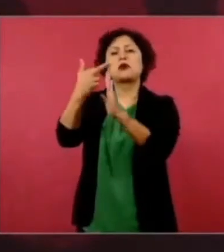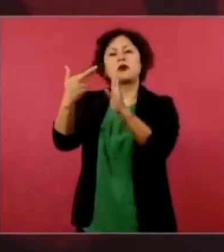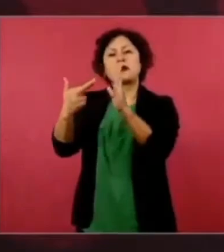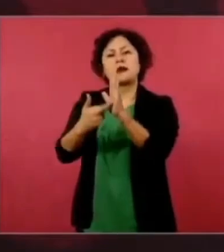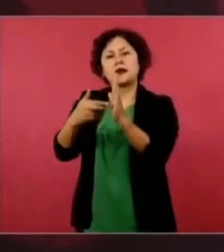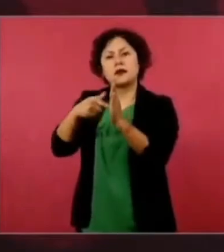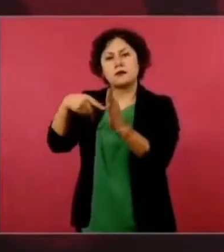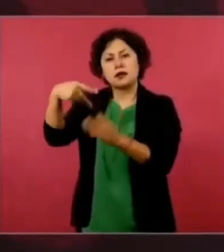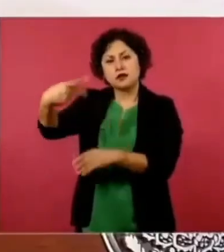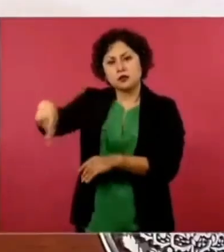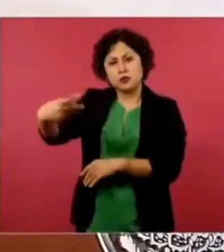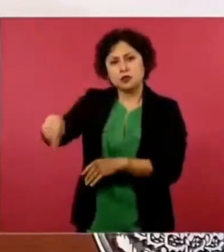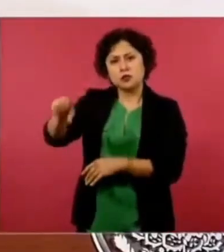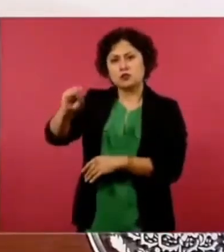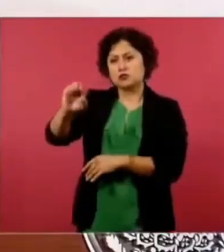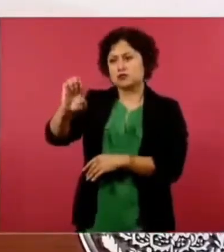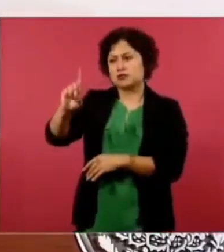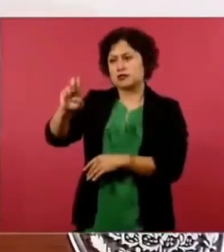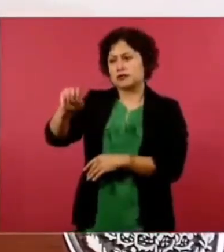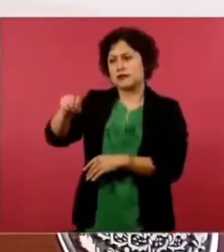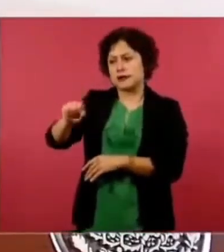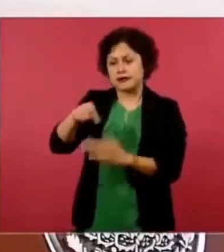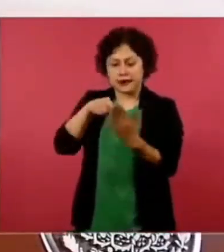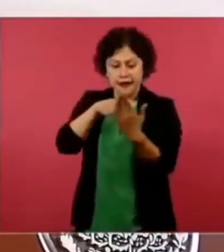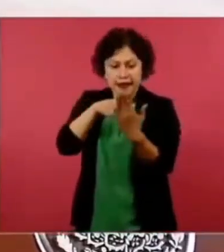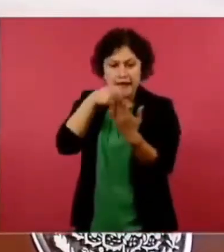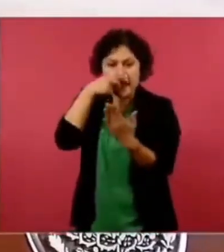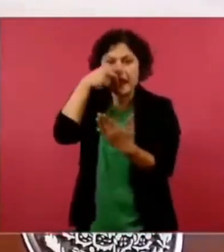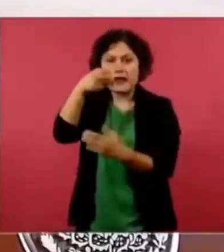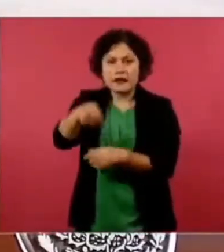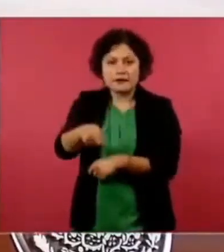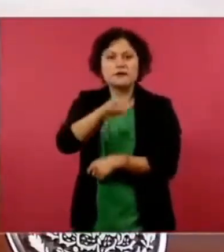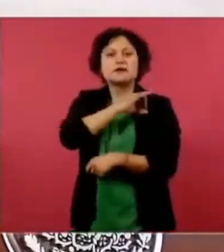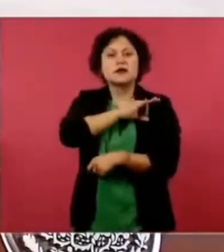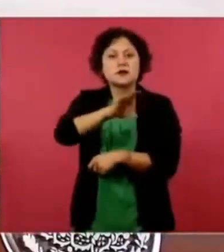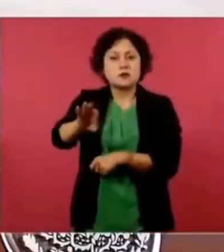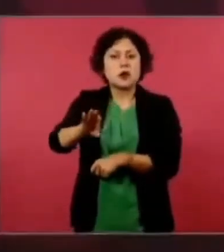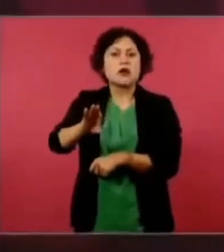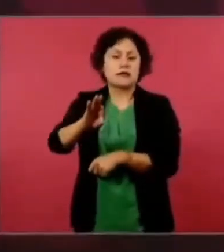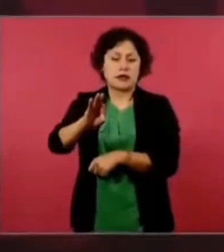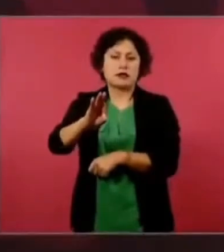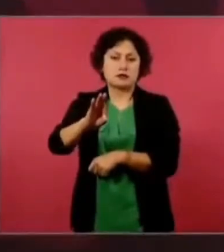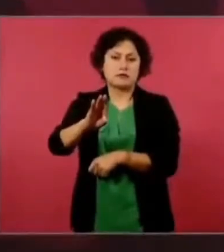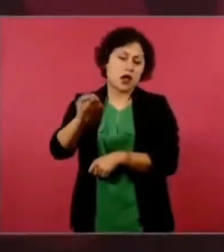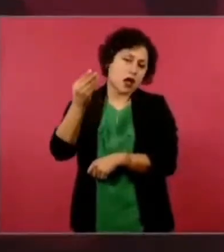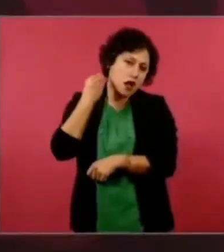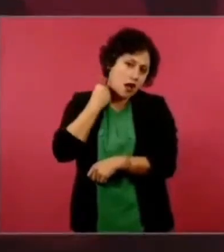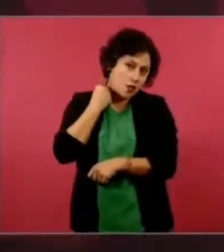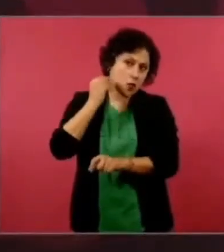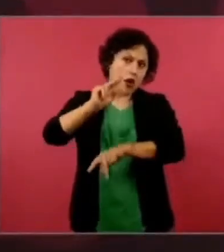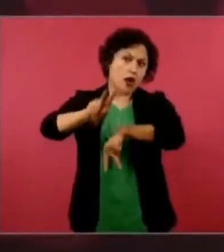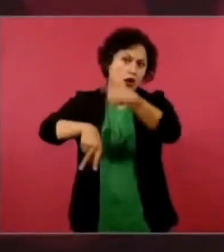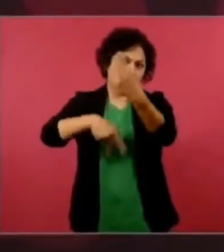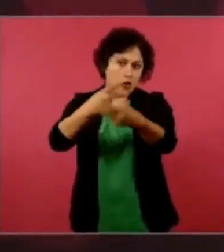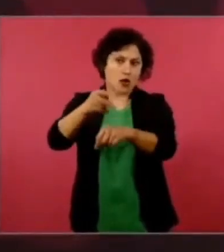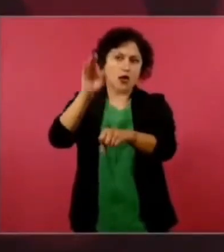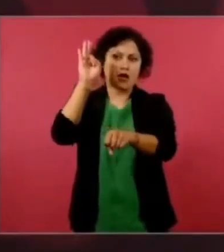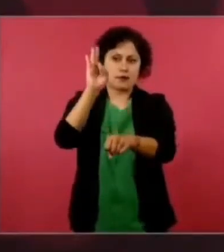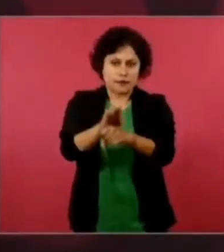Sedena esté el de dar asistencia jurídica a sus